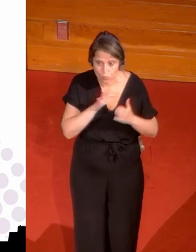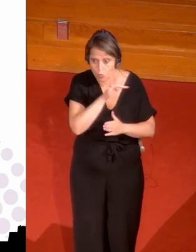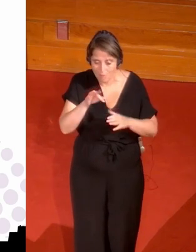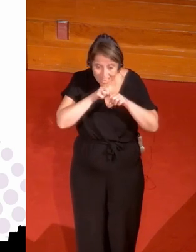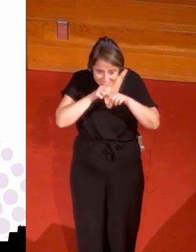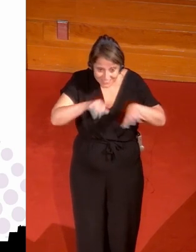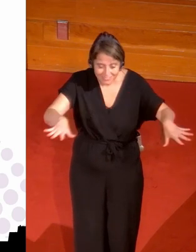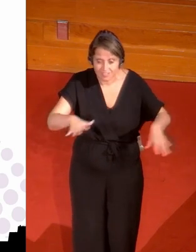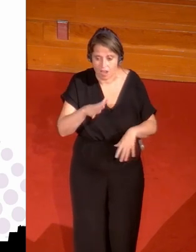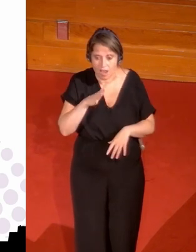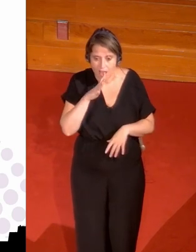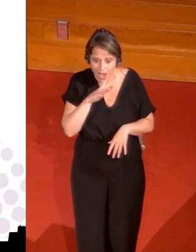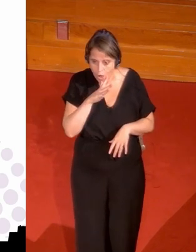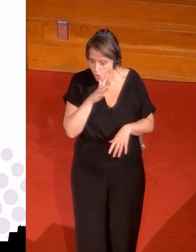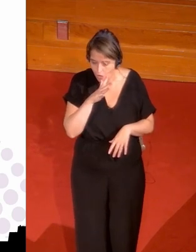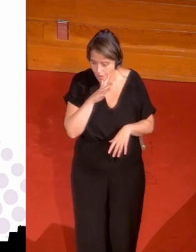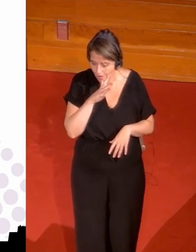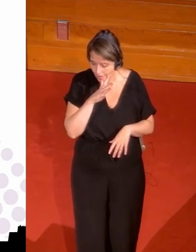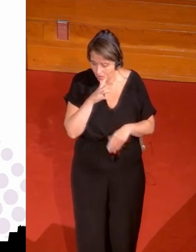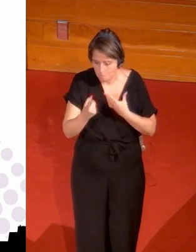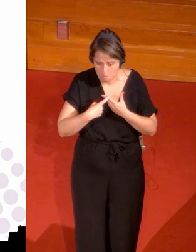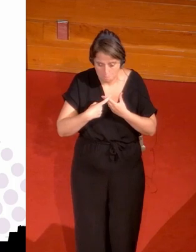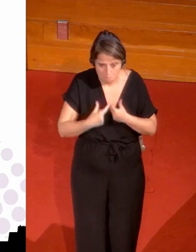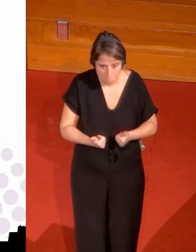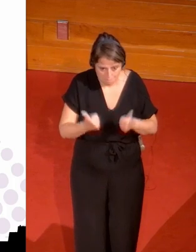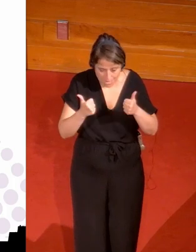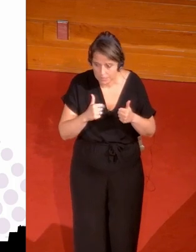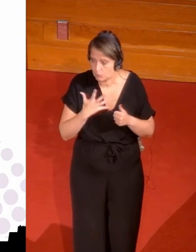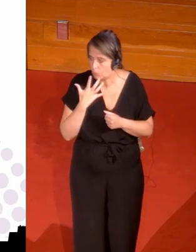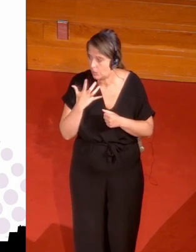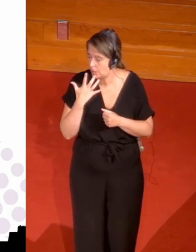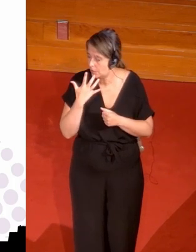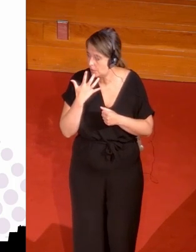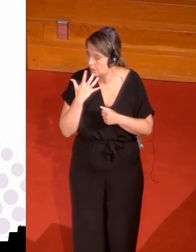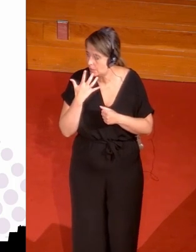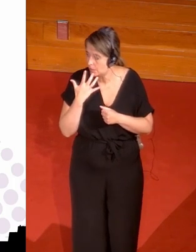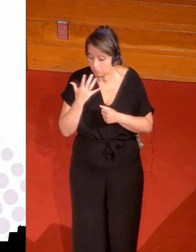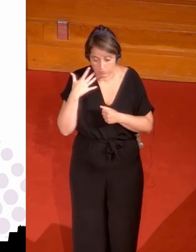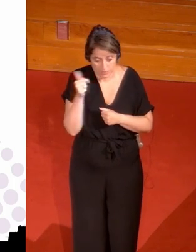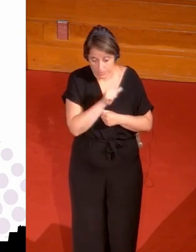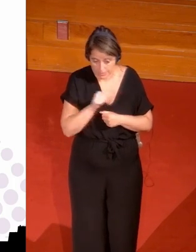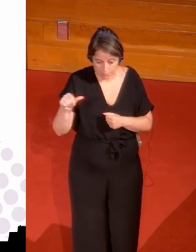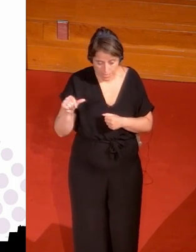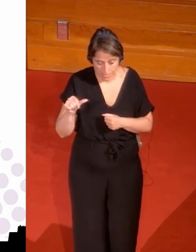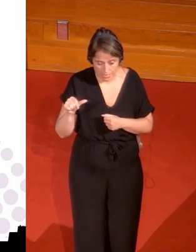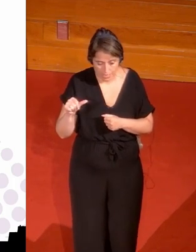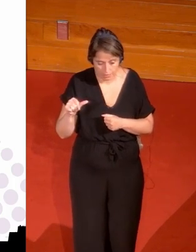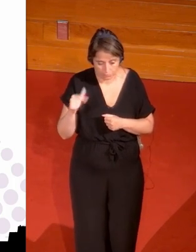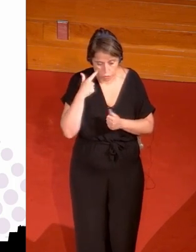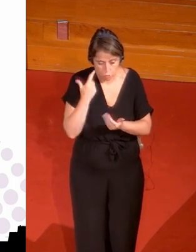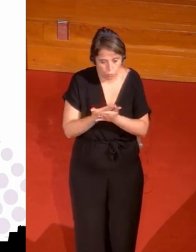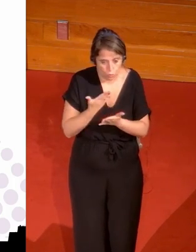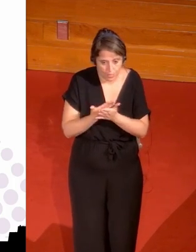Ahora hay más actores se han Unido más a la fiesta o sea eh acaban de esta semana precisamente o sea se ha